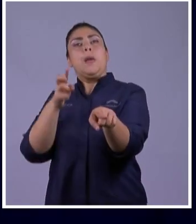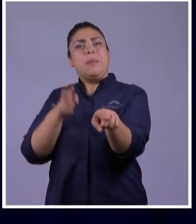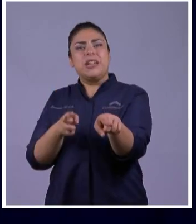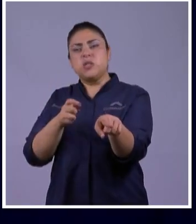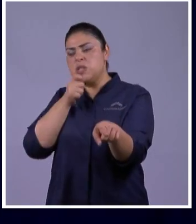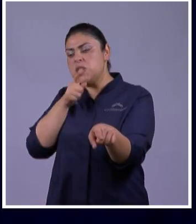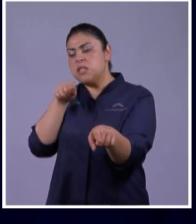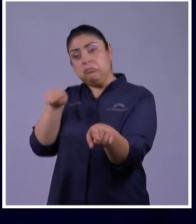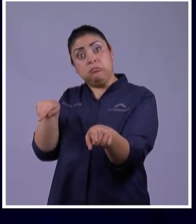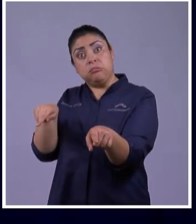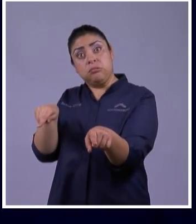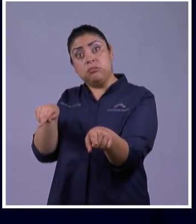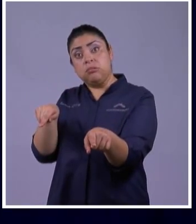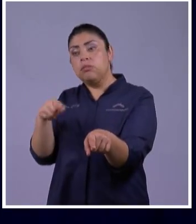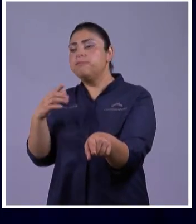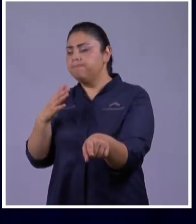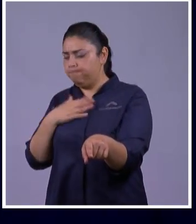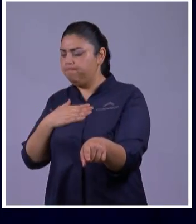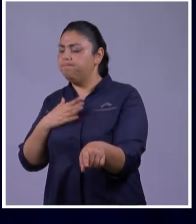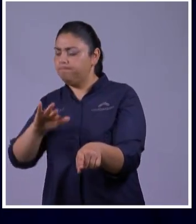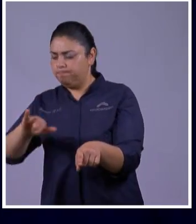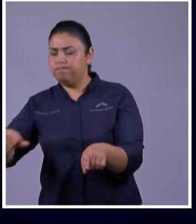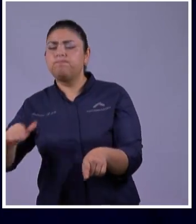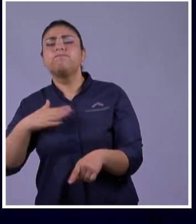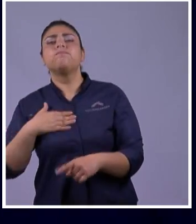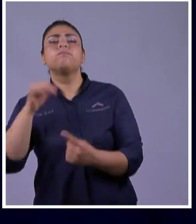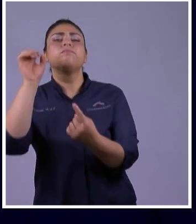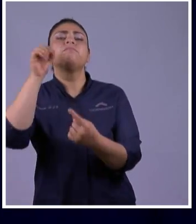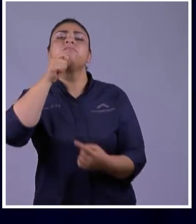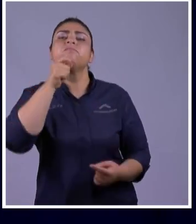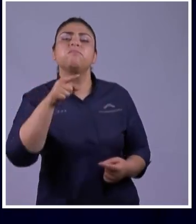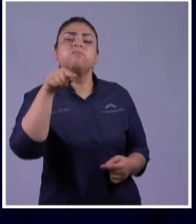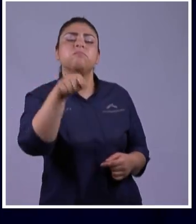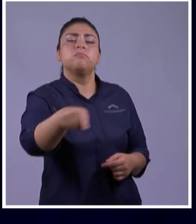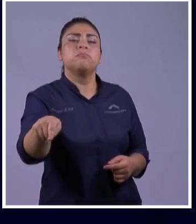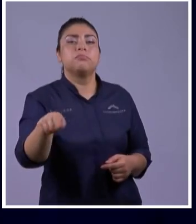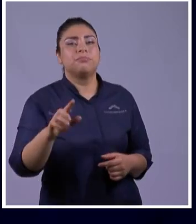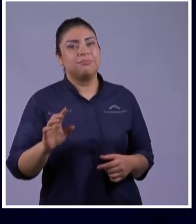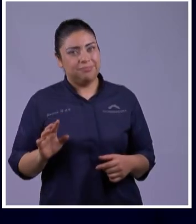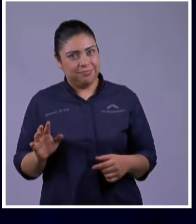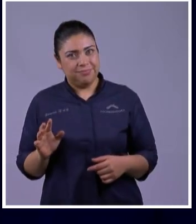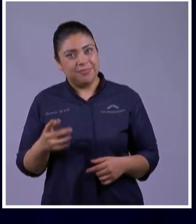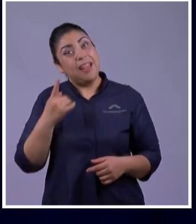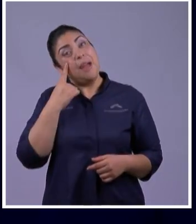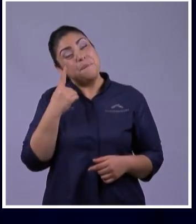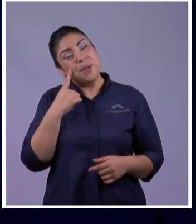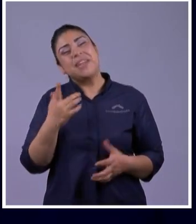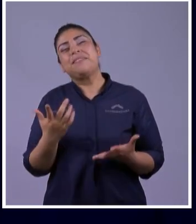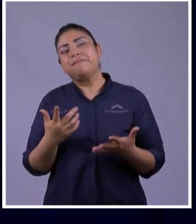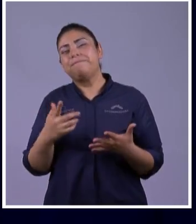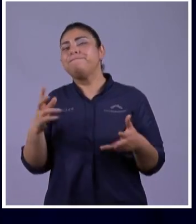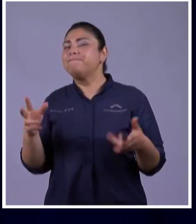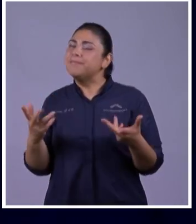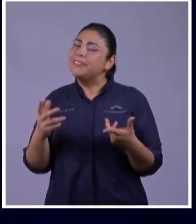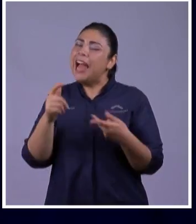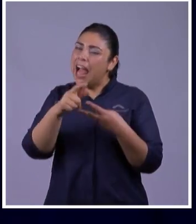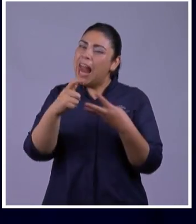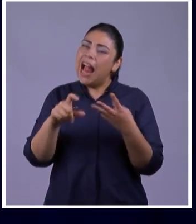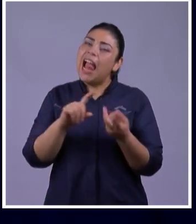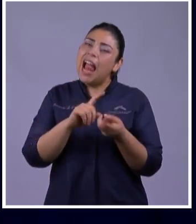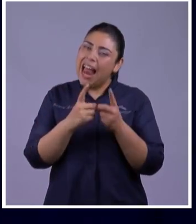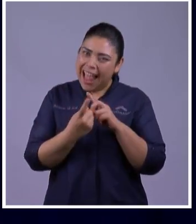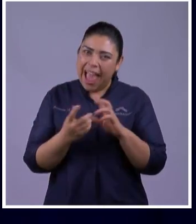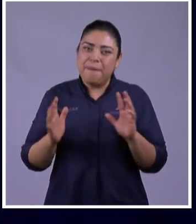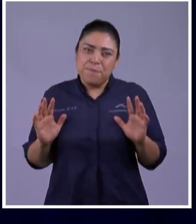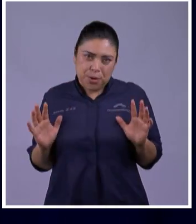tener un Mejor Nuevo normal Porque en Dios se puede No hay por qué